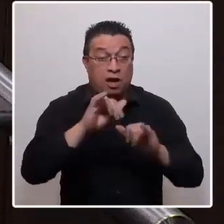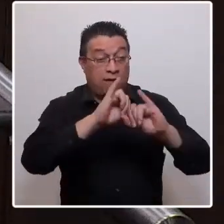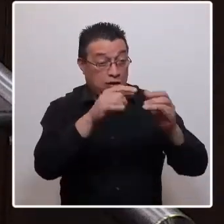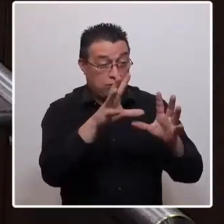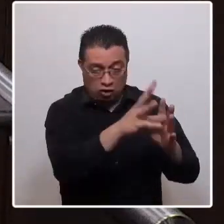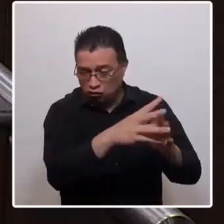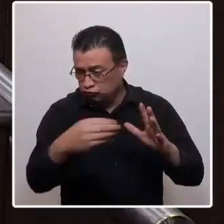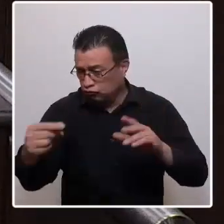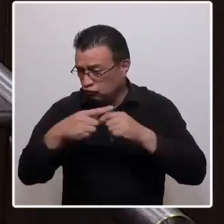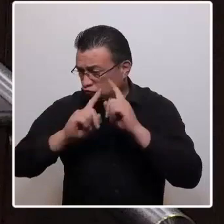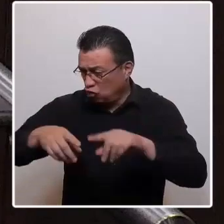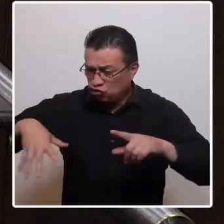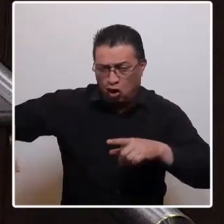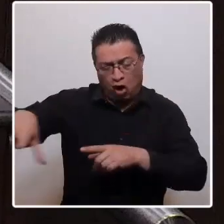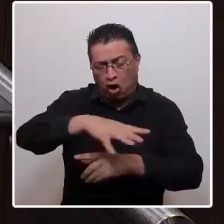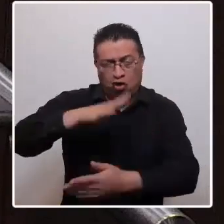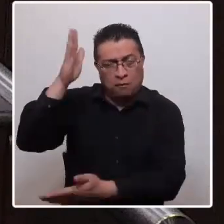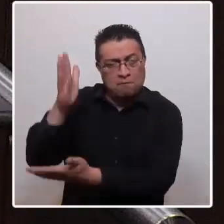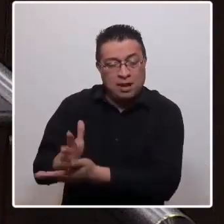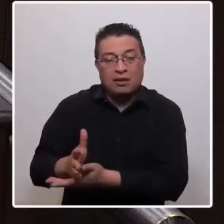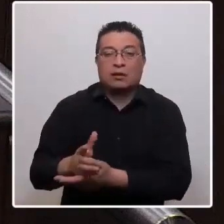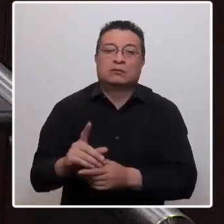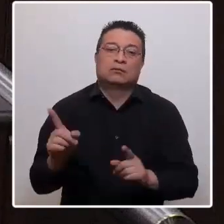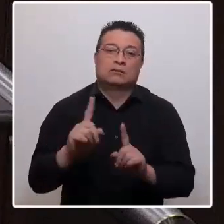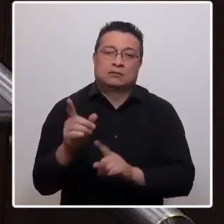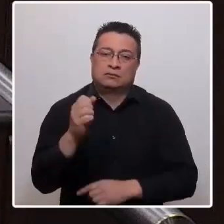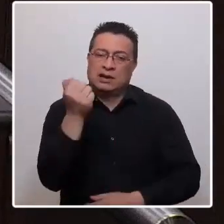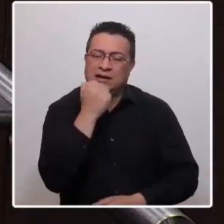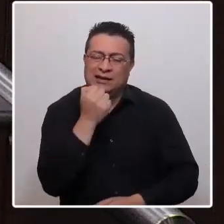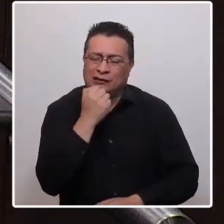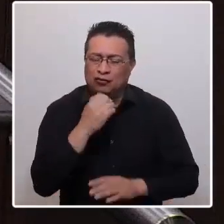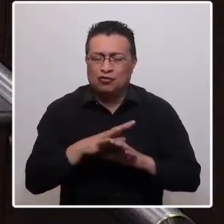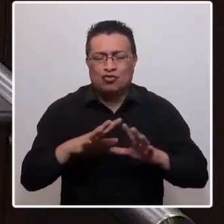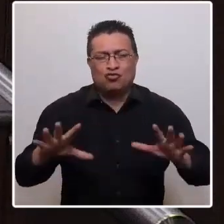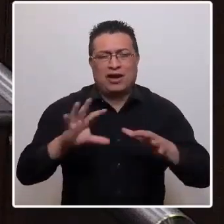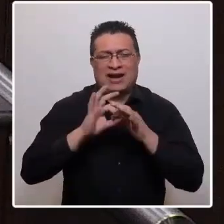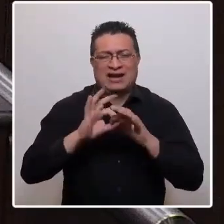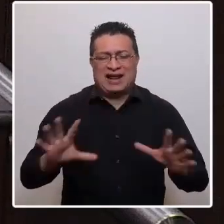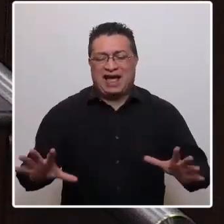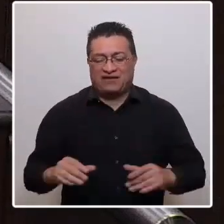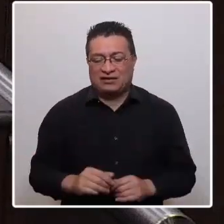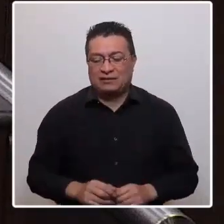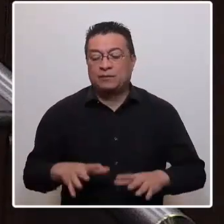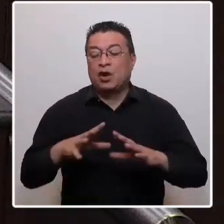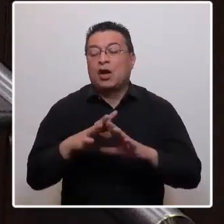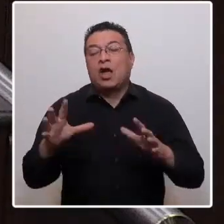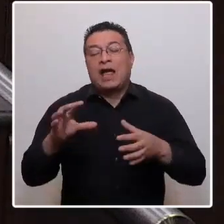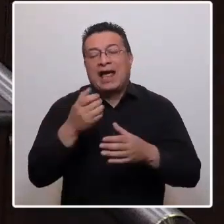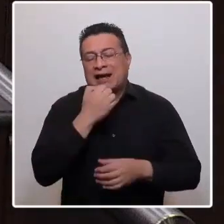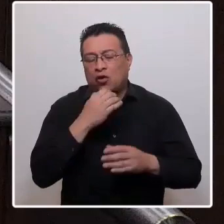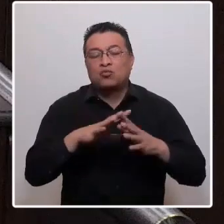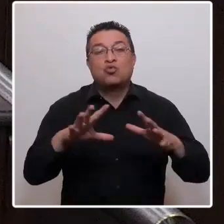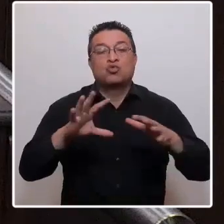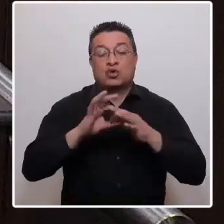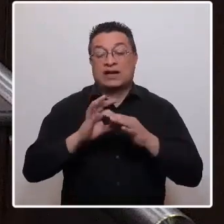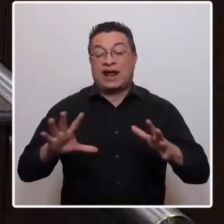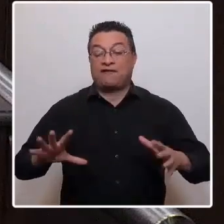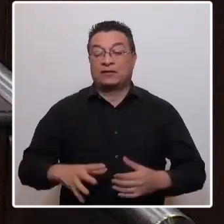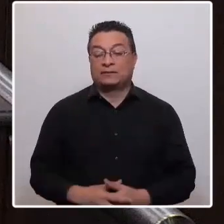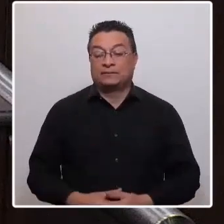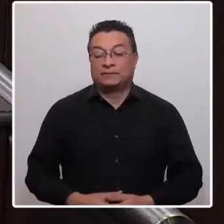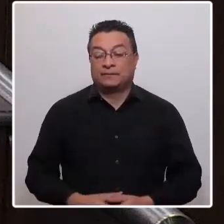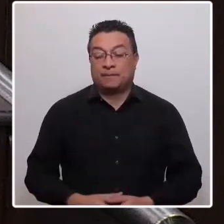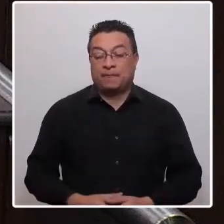y de desarrollo al resto del país es un error de proporciones. Un error de proporciones. Dicho